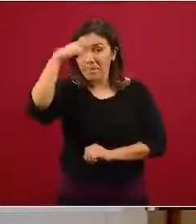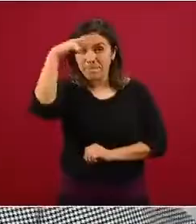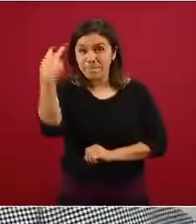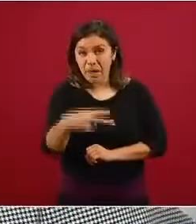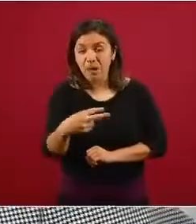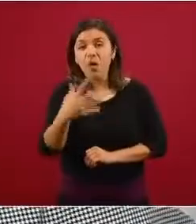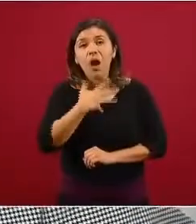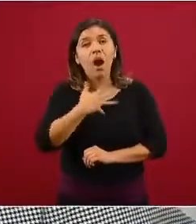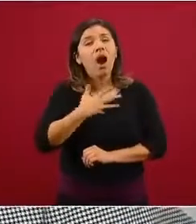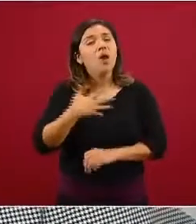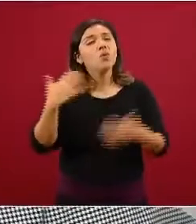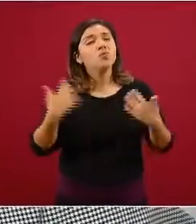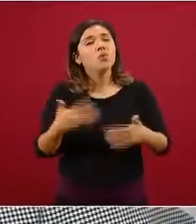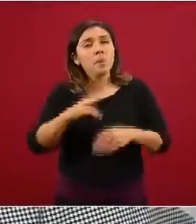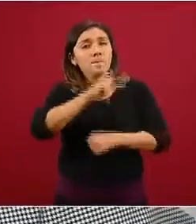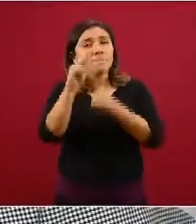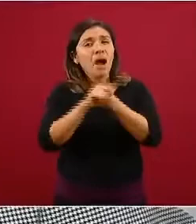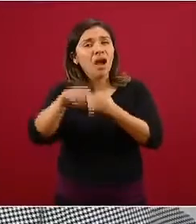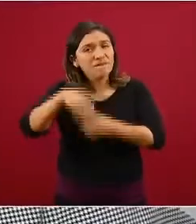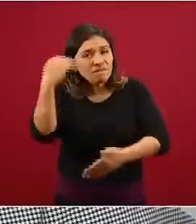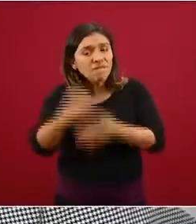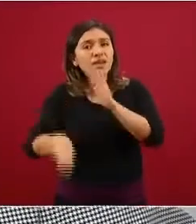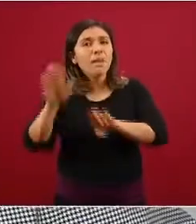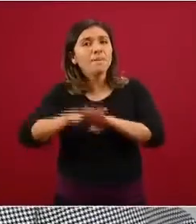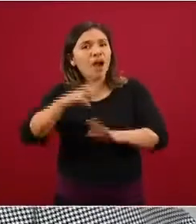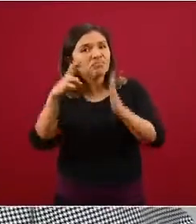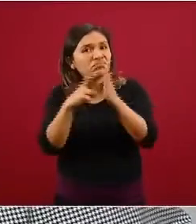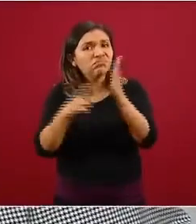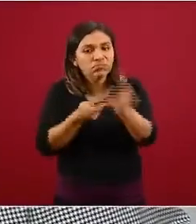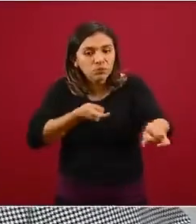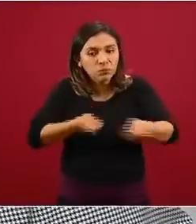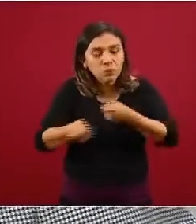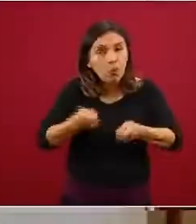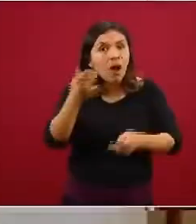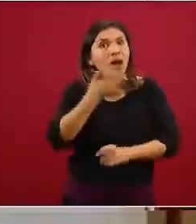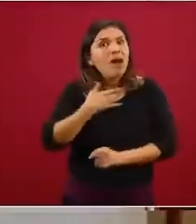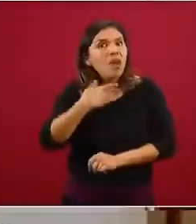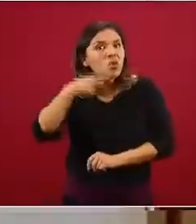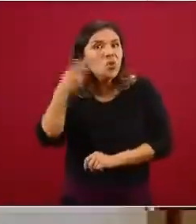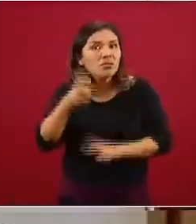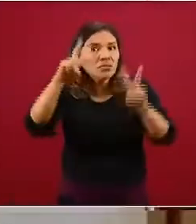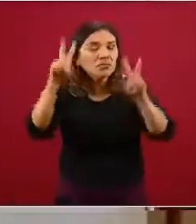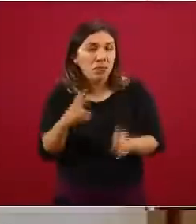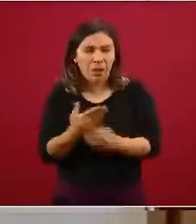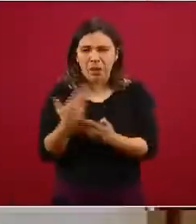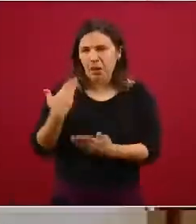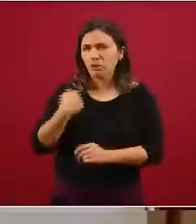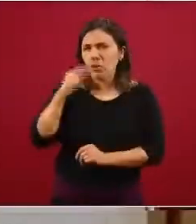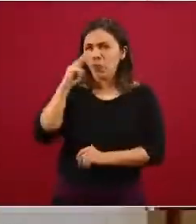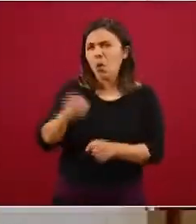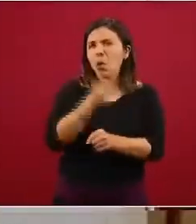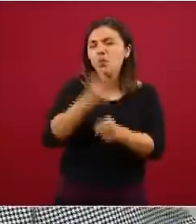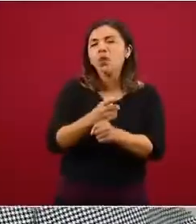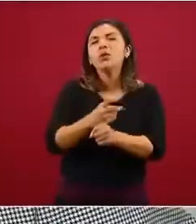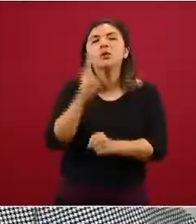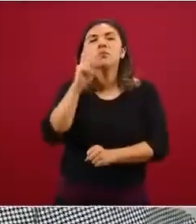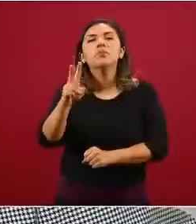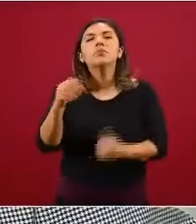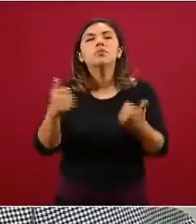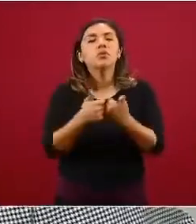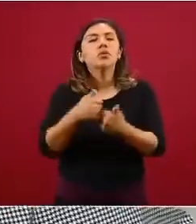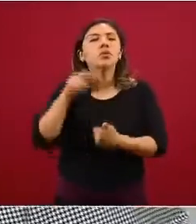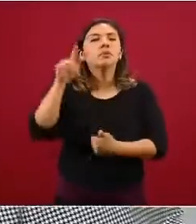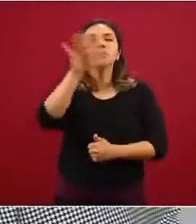México somos un país que nos falta regular de manera muy importante el alcohol. Recientemente tuve la oportunidad de manejar